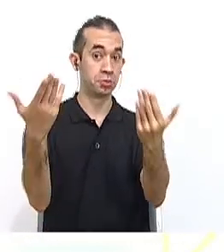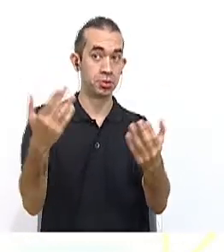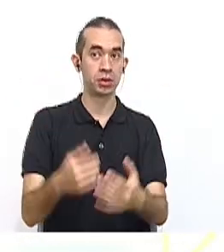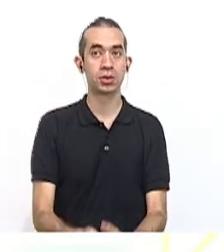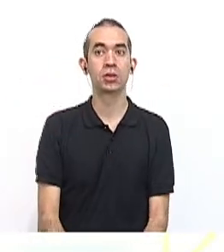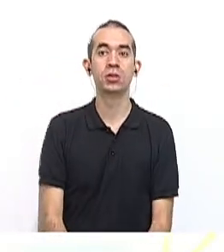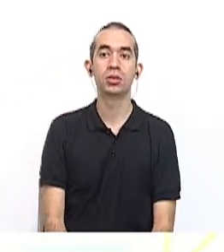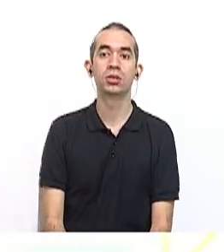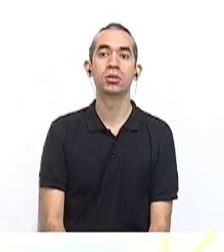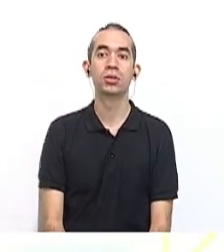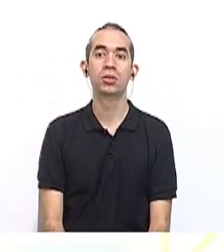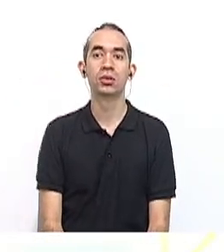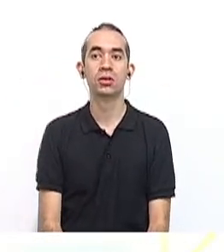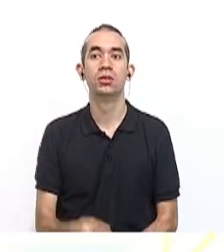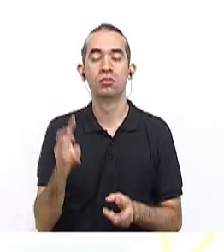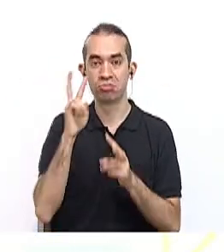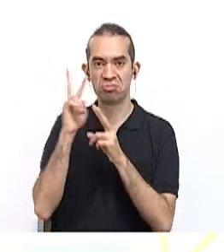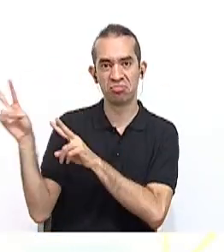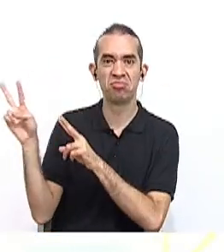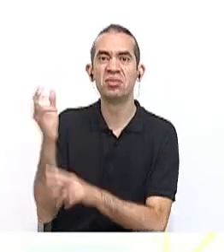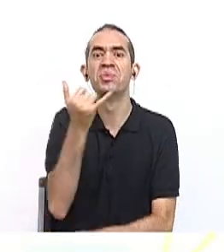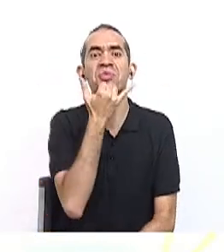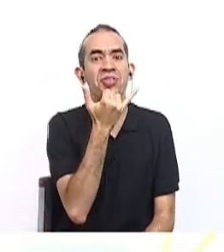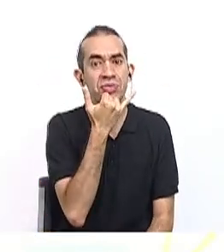Entonces, tenemos la siguiente situación.